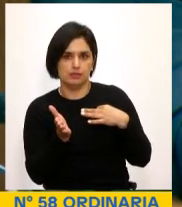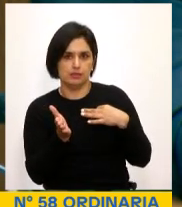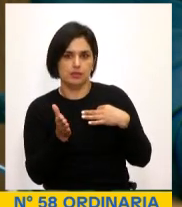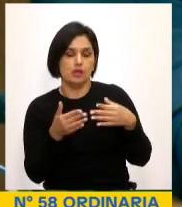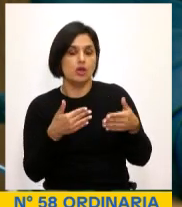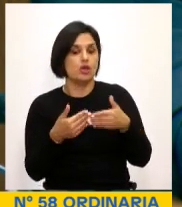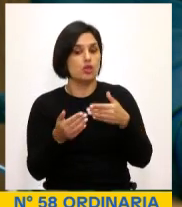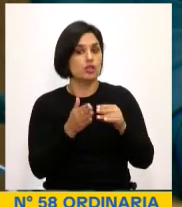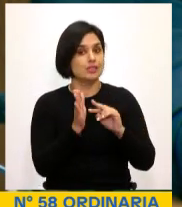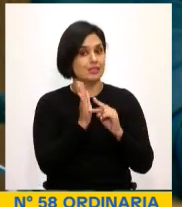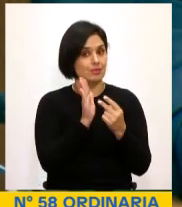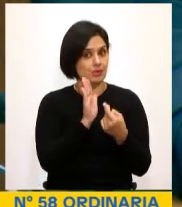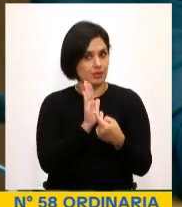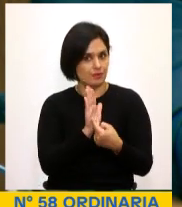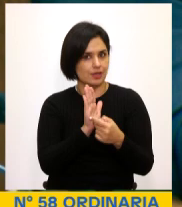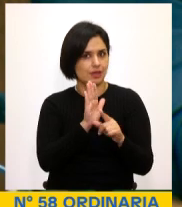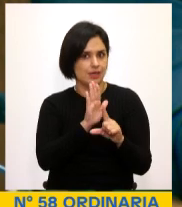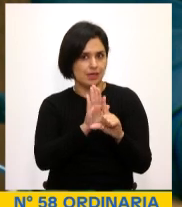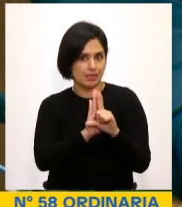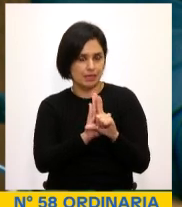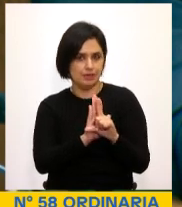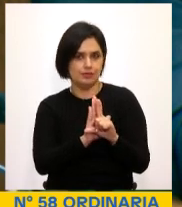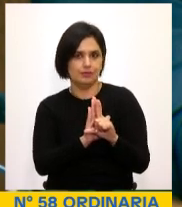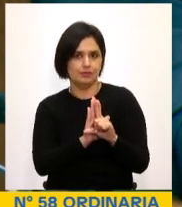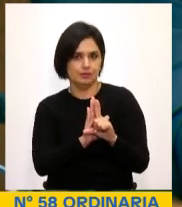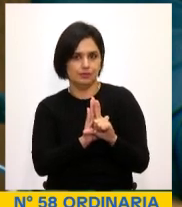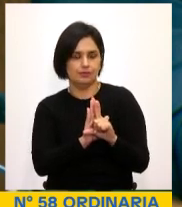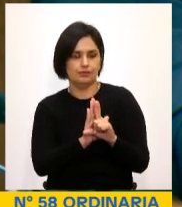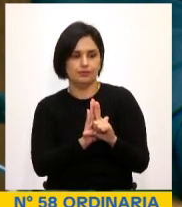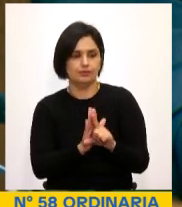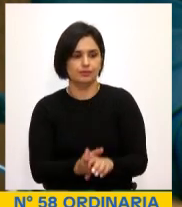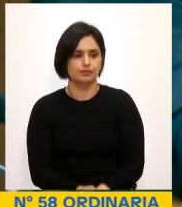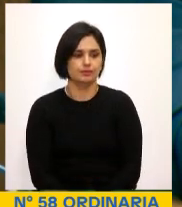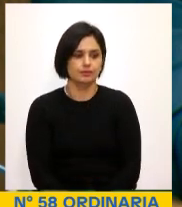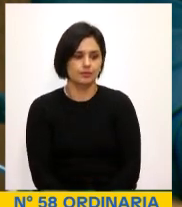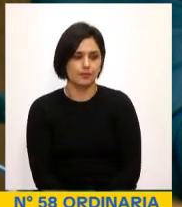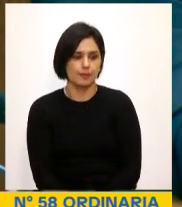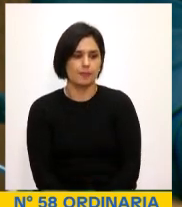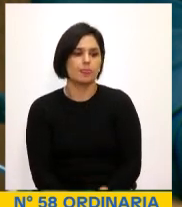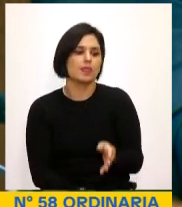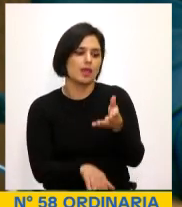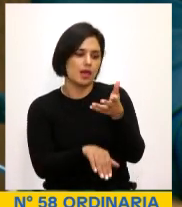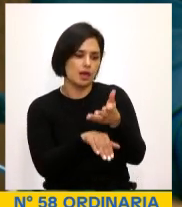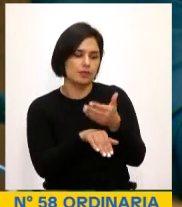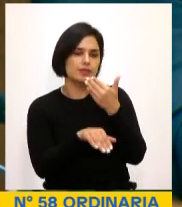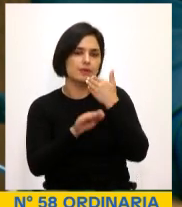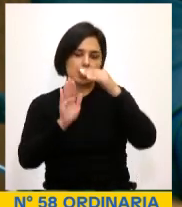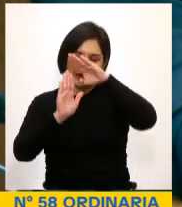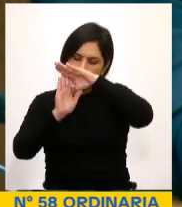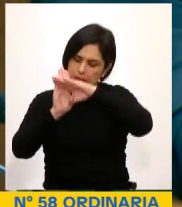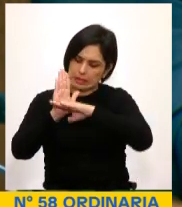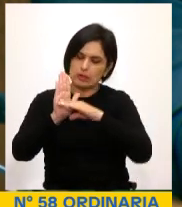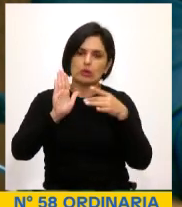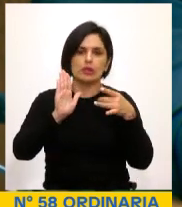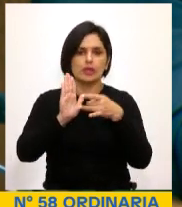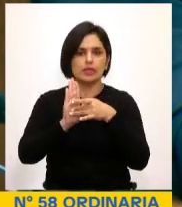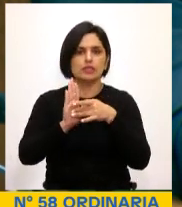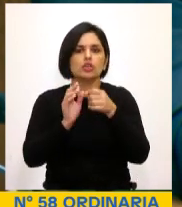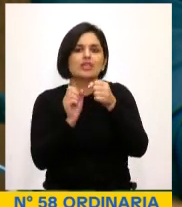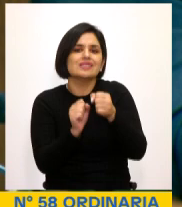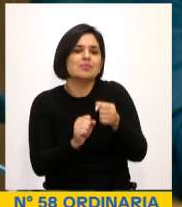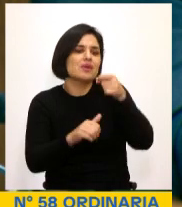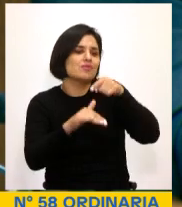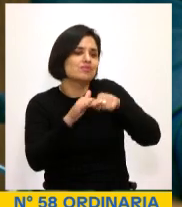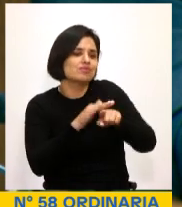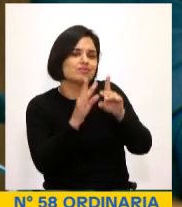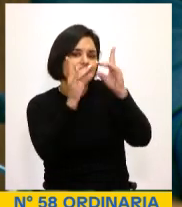cual se ha modificado la ley de registro civil de identificación Existirá también un catálogo de delitos que recurrentemente se cometen